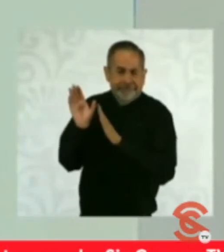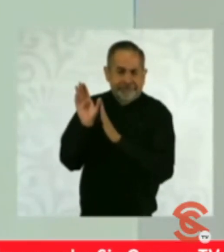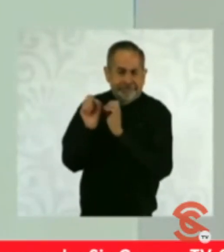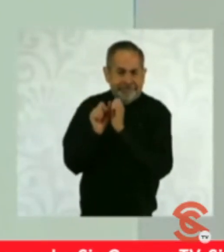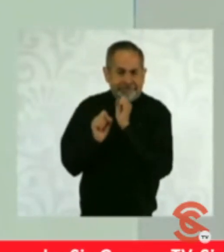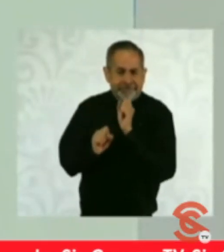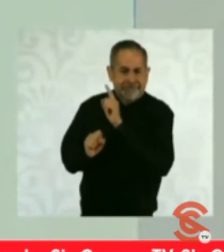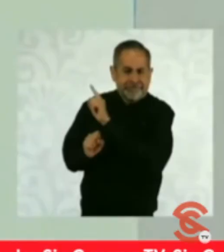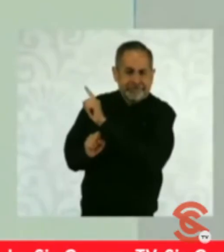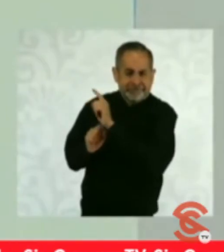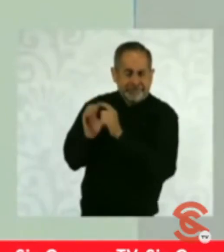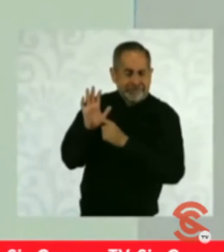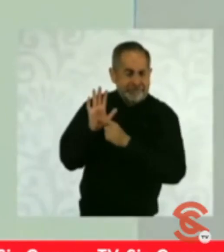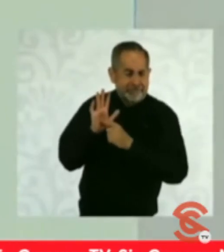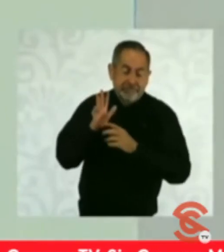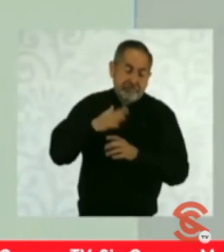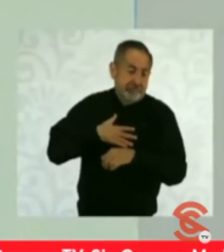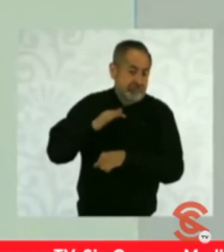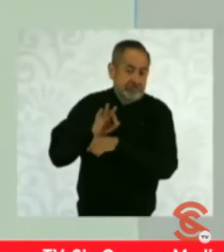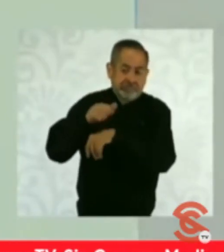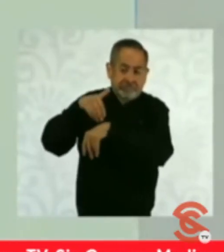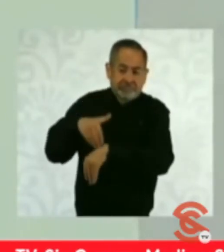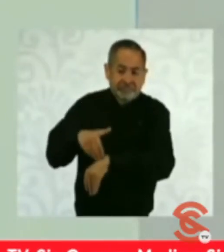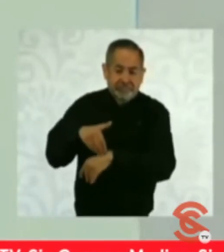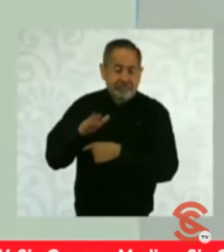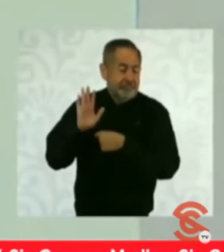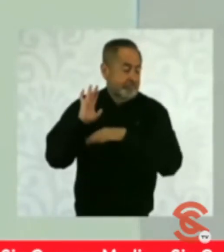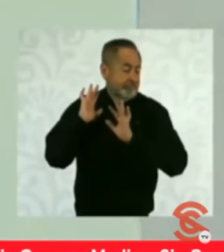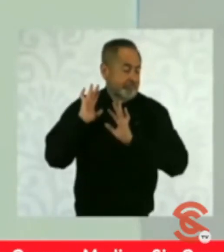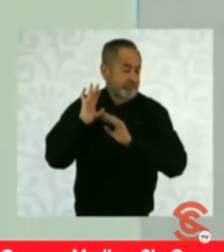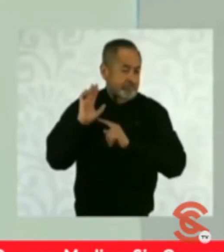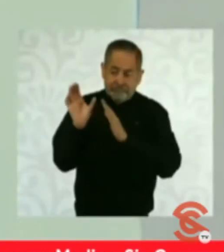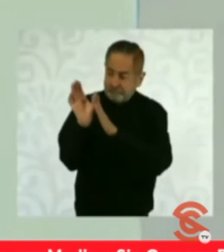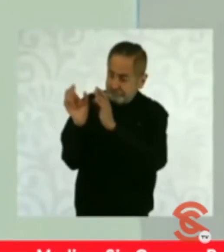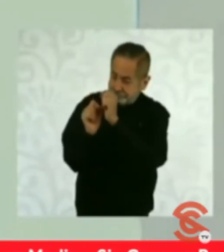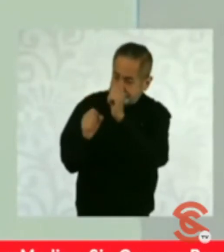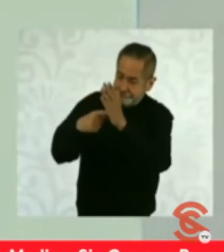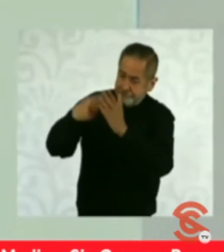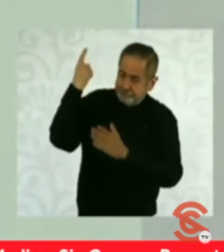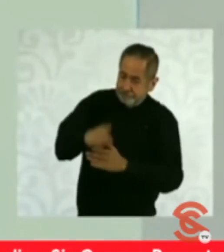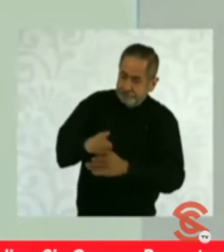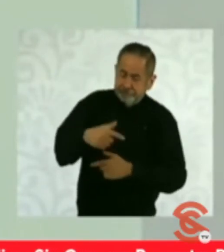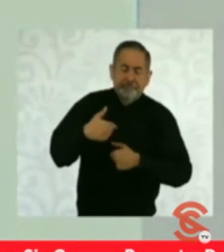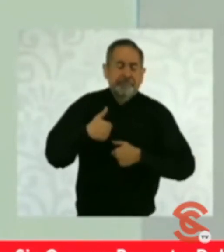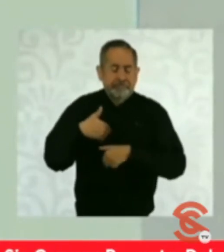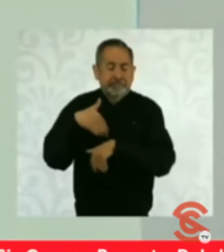lo único que estamos haciendo es cumplir con la Constitución.